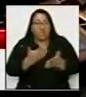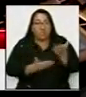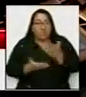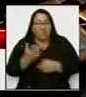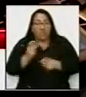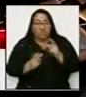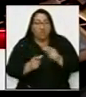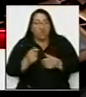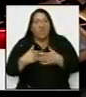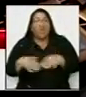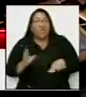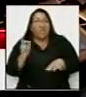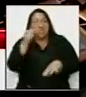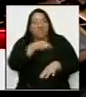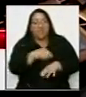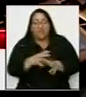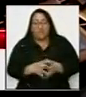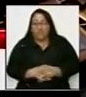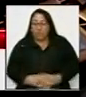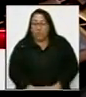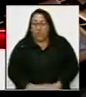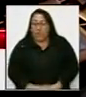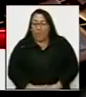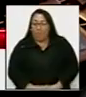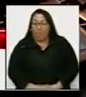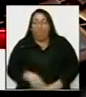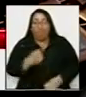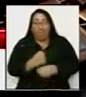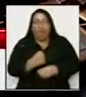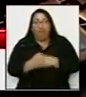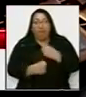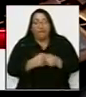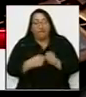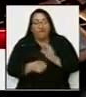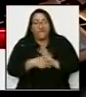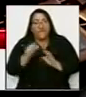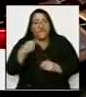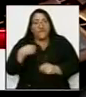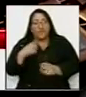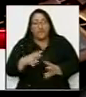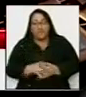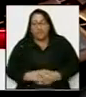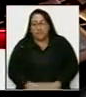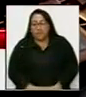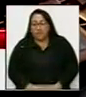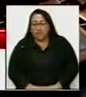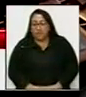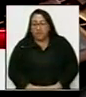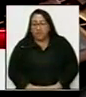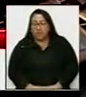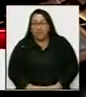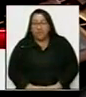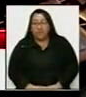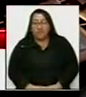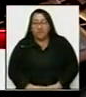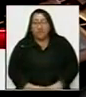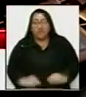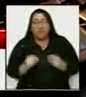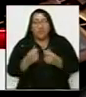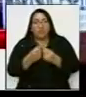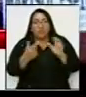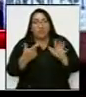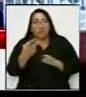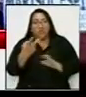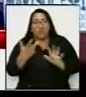las personas que ya están ahí trabajando años, ¿no? Mantener los derechos sociales. Sí, eso... El grupo de 728,